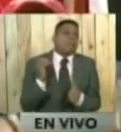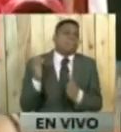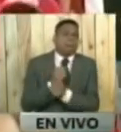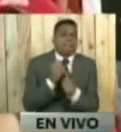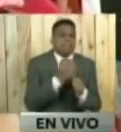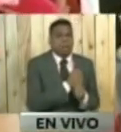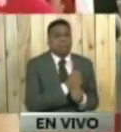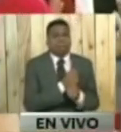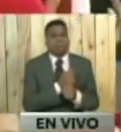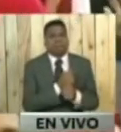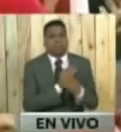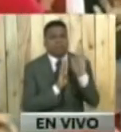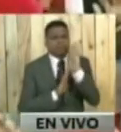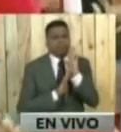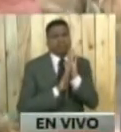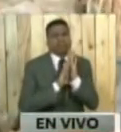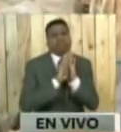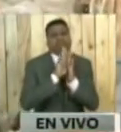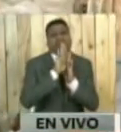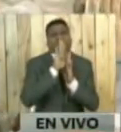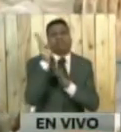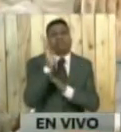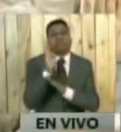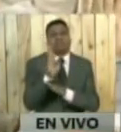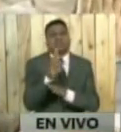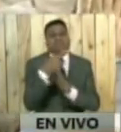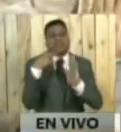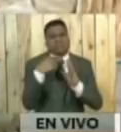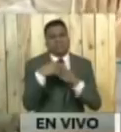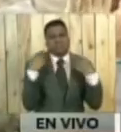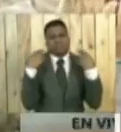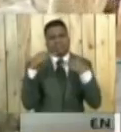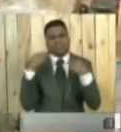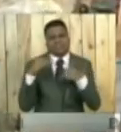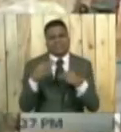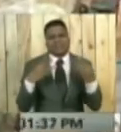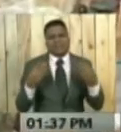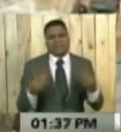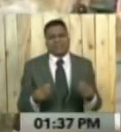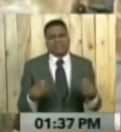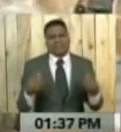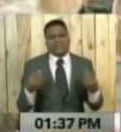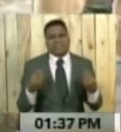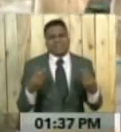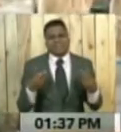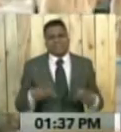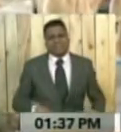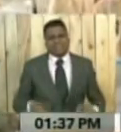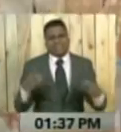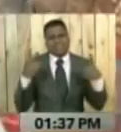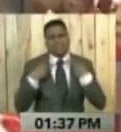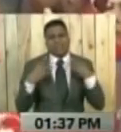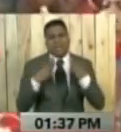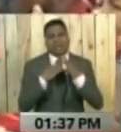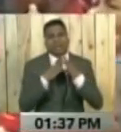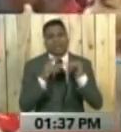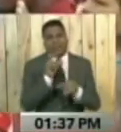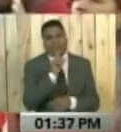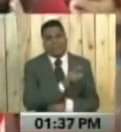para elevar el nivel de vida de los venezolanos y